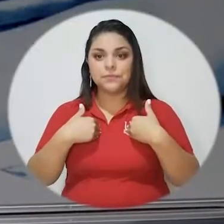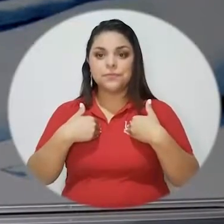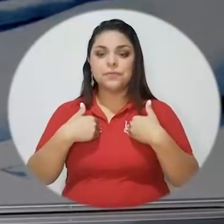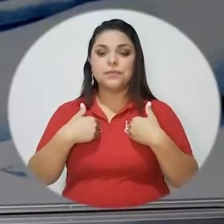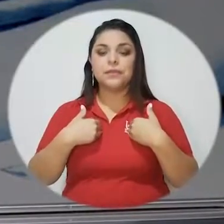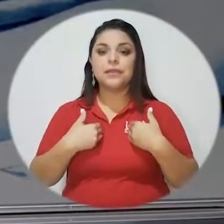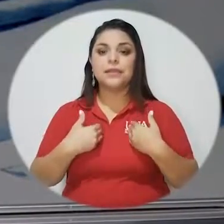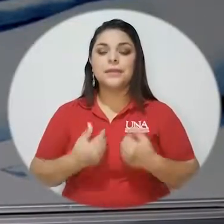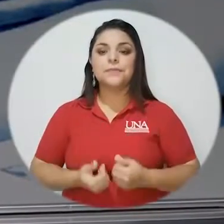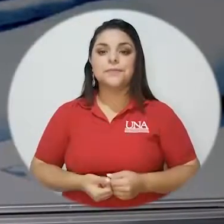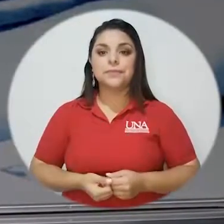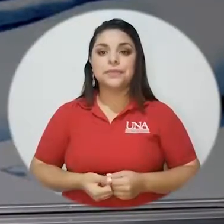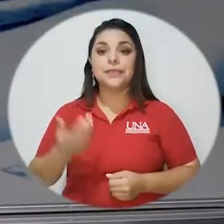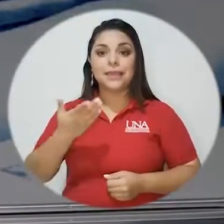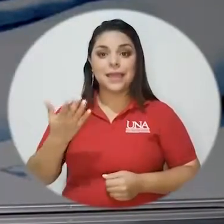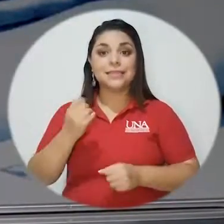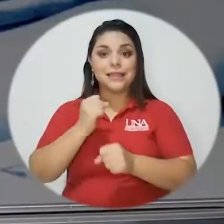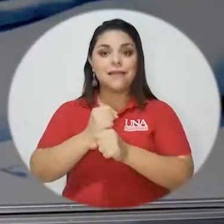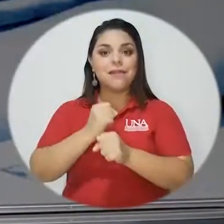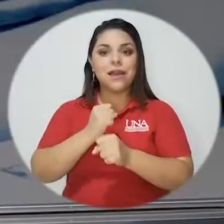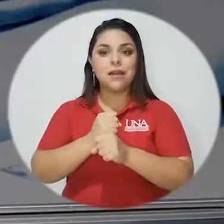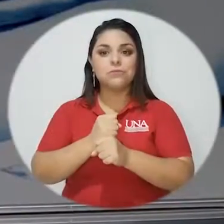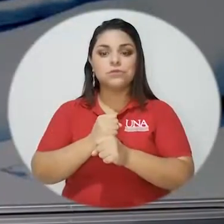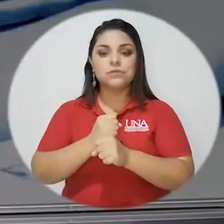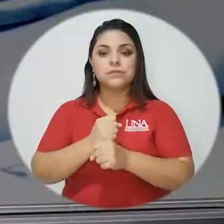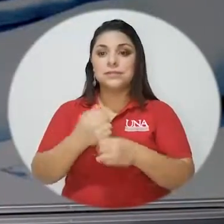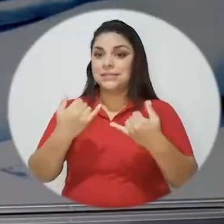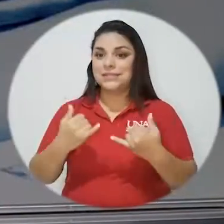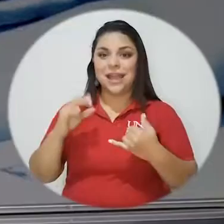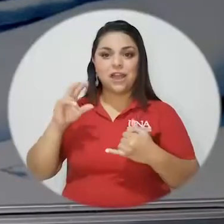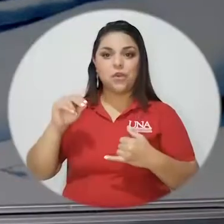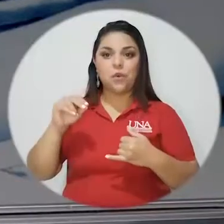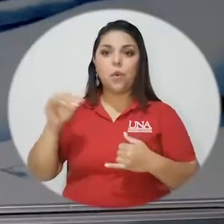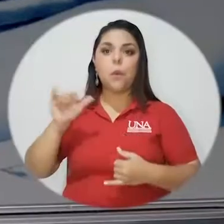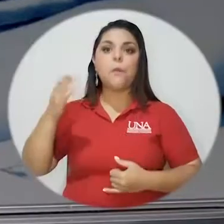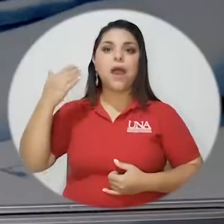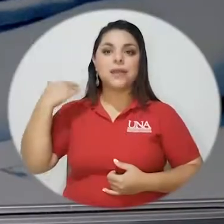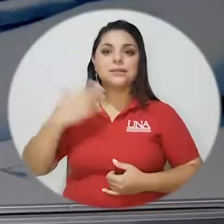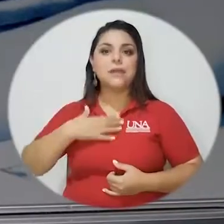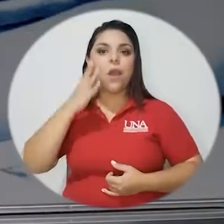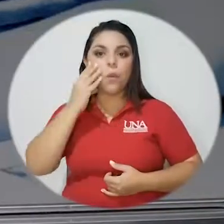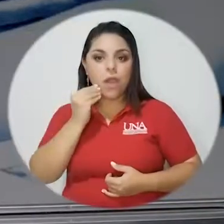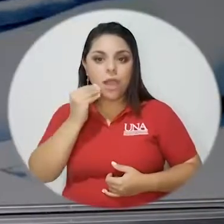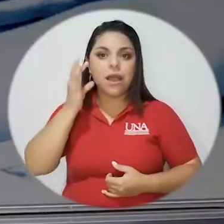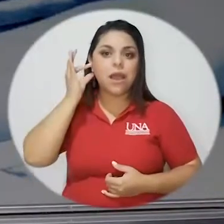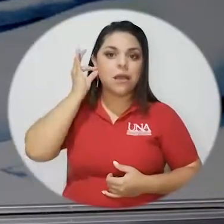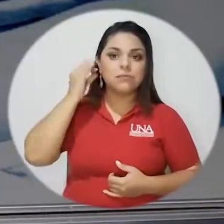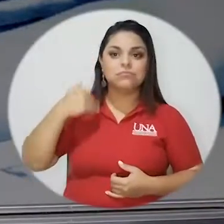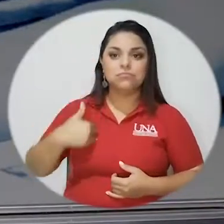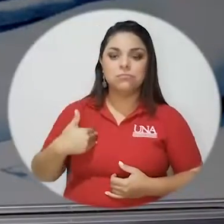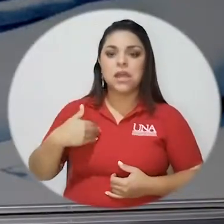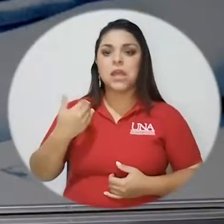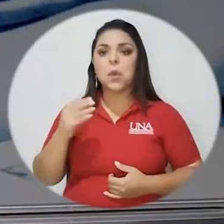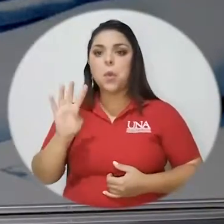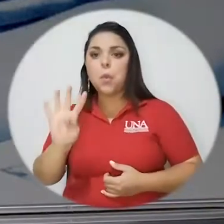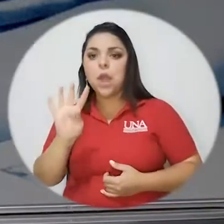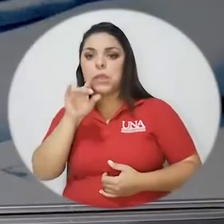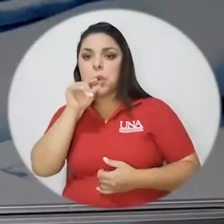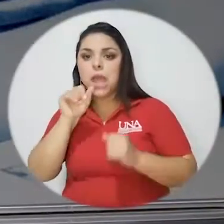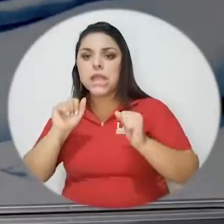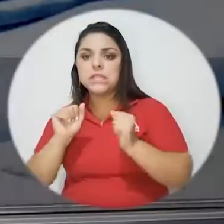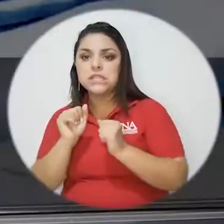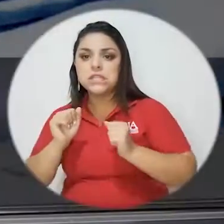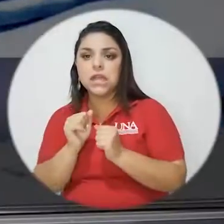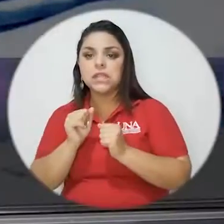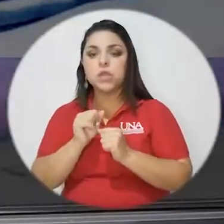las cuales trabajamos ya no como lo hacían nuestras abuelas o nuestros abuelos, con unas 4 gallinitas de traspatio